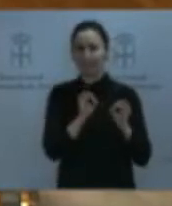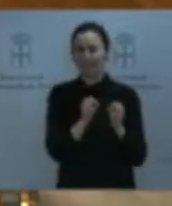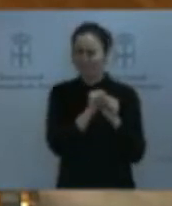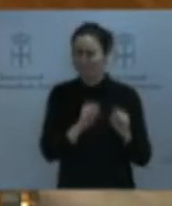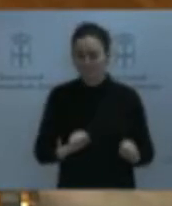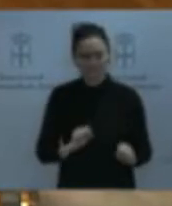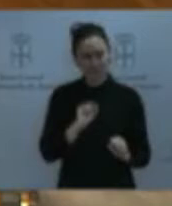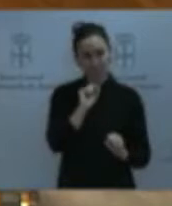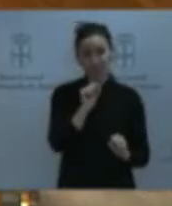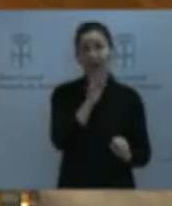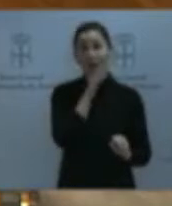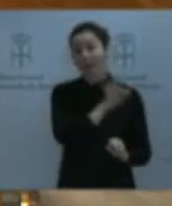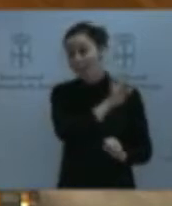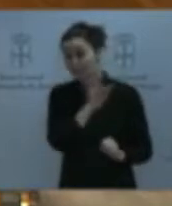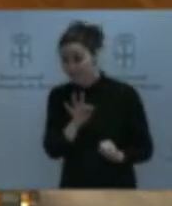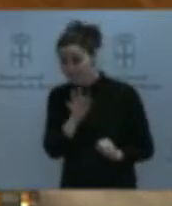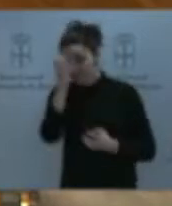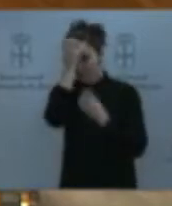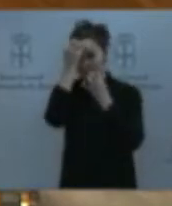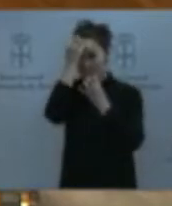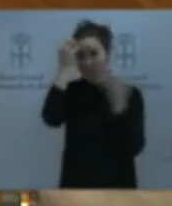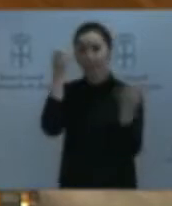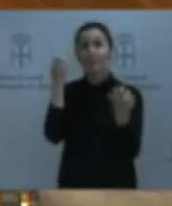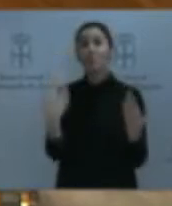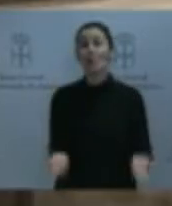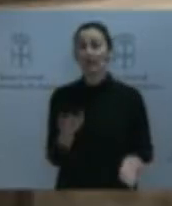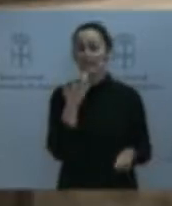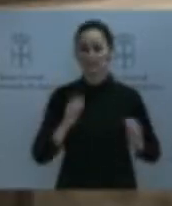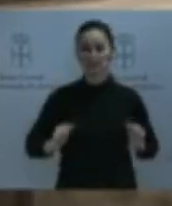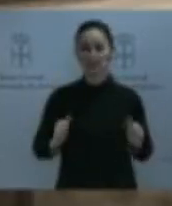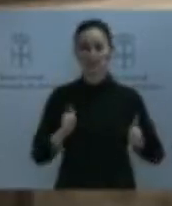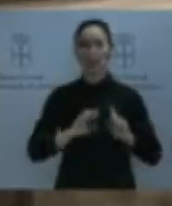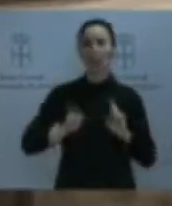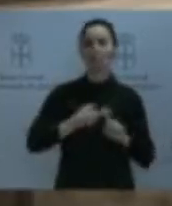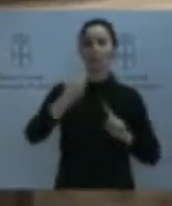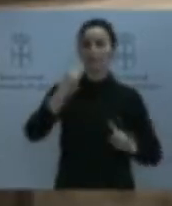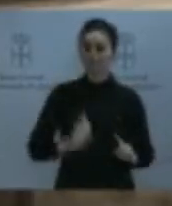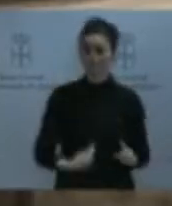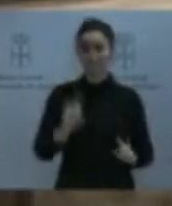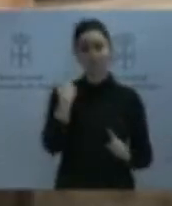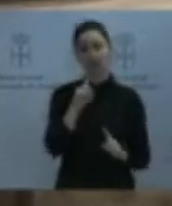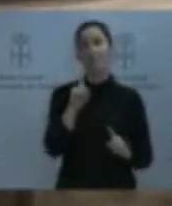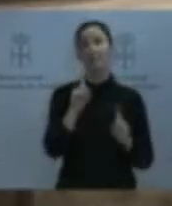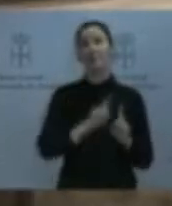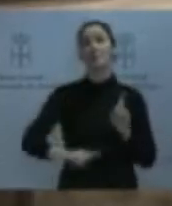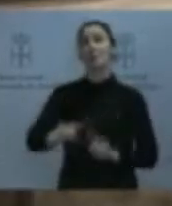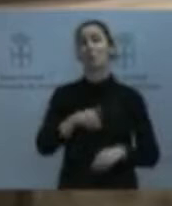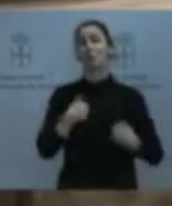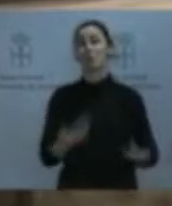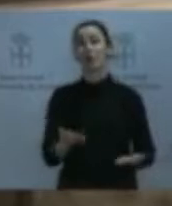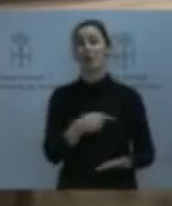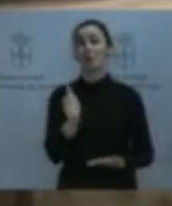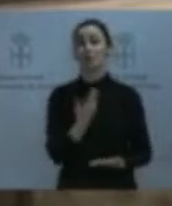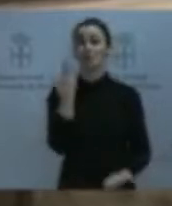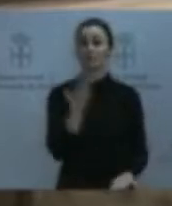que deberíamos hacer es por qué, si partimos del mismo diagnóstico y reconocemos cuál es el problema, constatamos que las políticas aplicadas hasta el momento